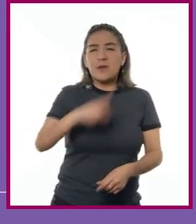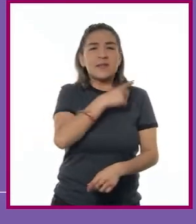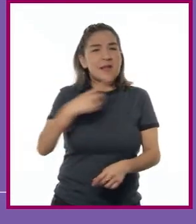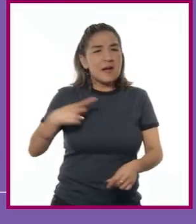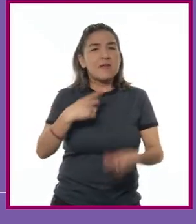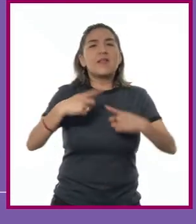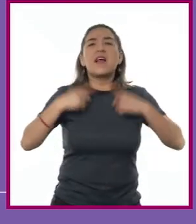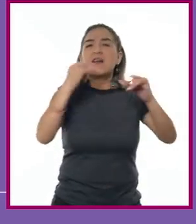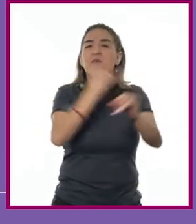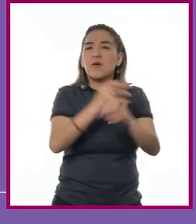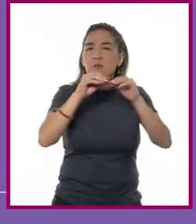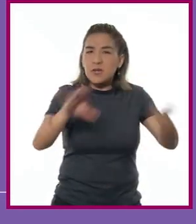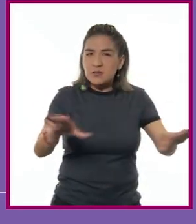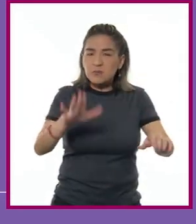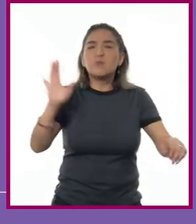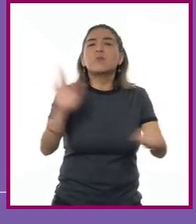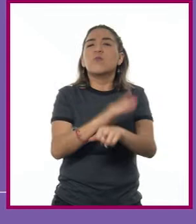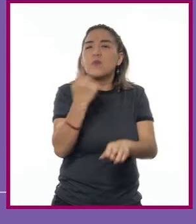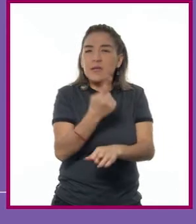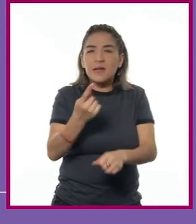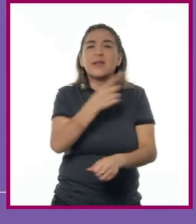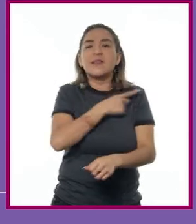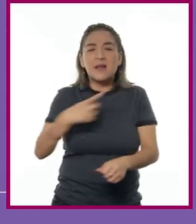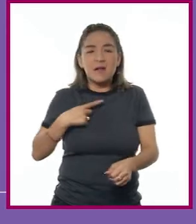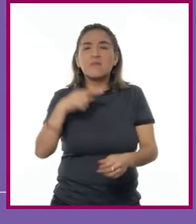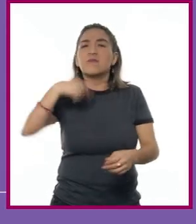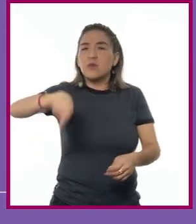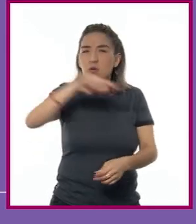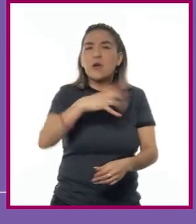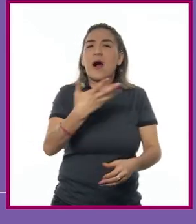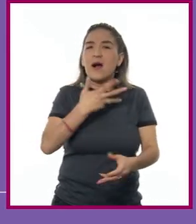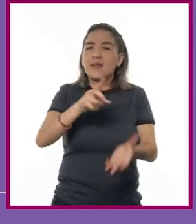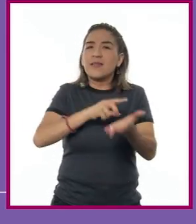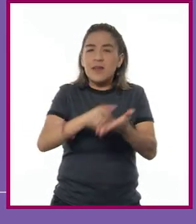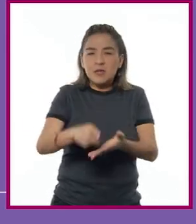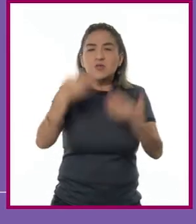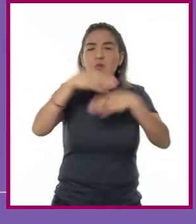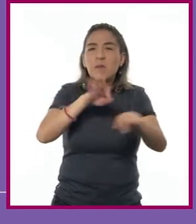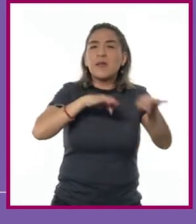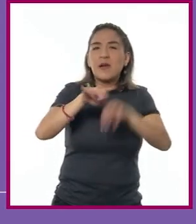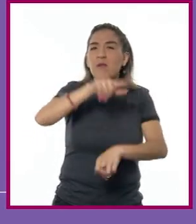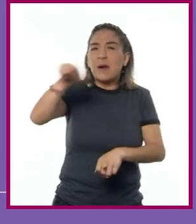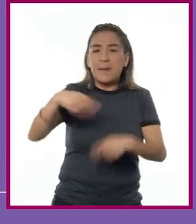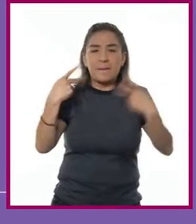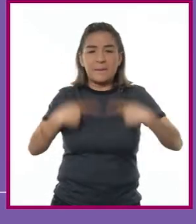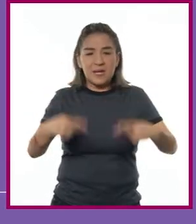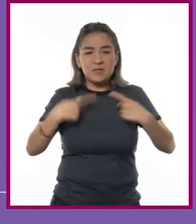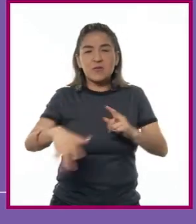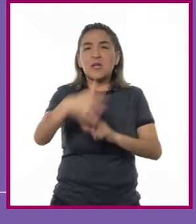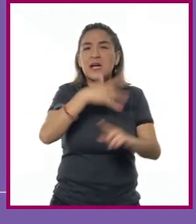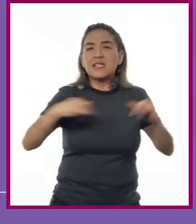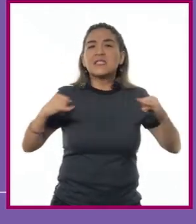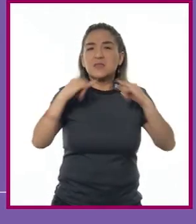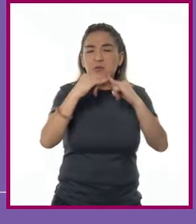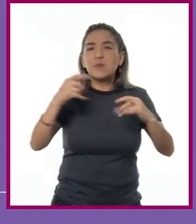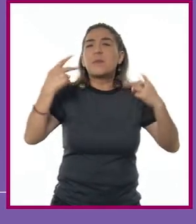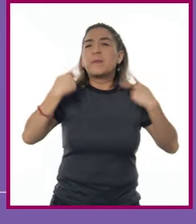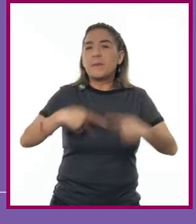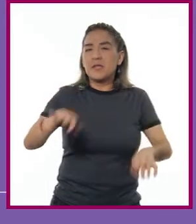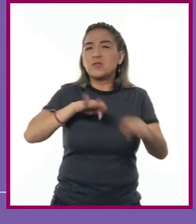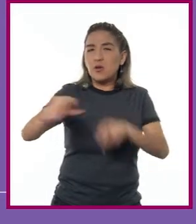¿Por qué tenemos derecho a solicitar información acerca de las acciones de autoridades, instituciones y